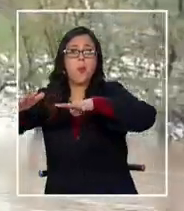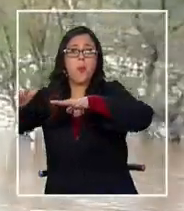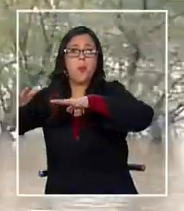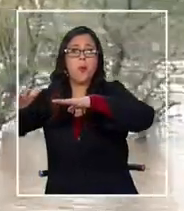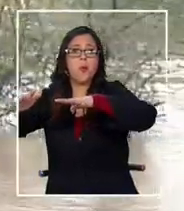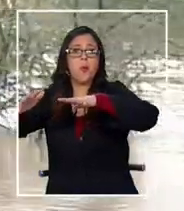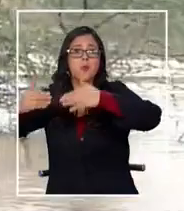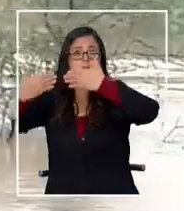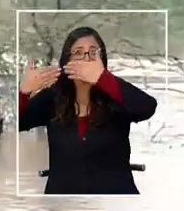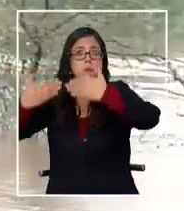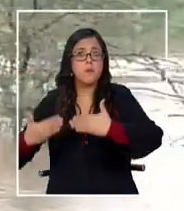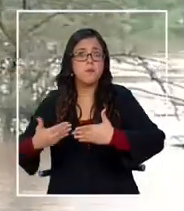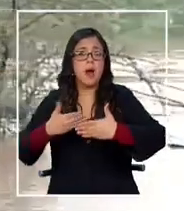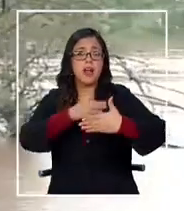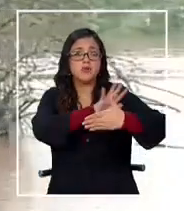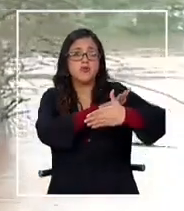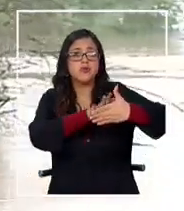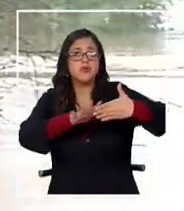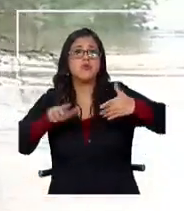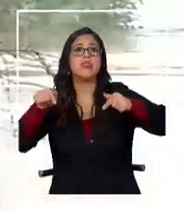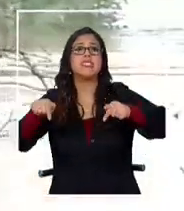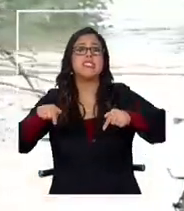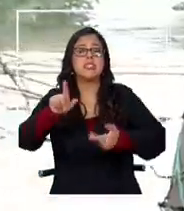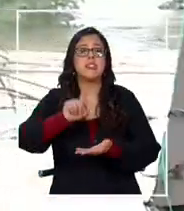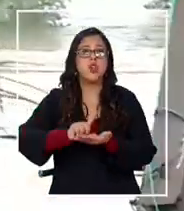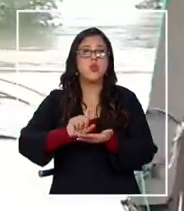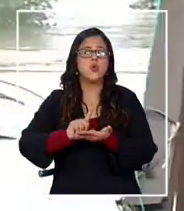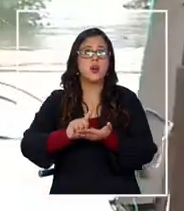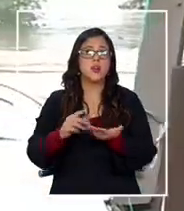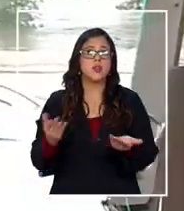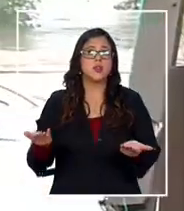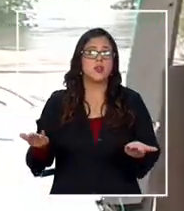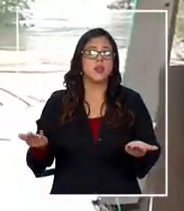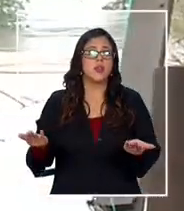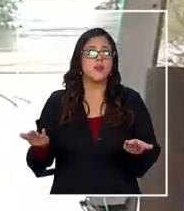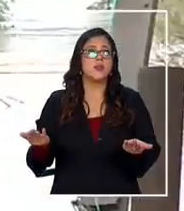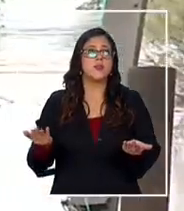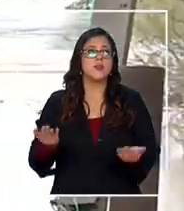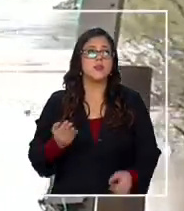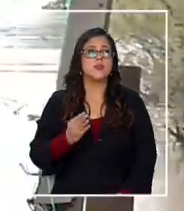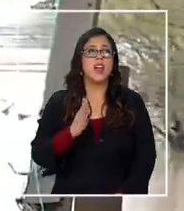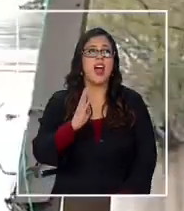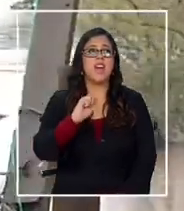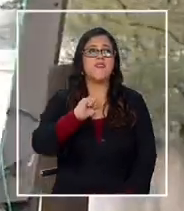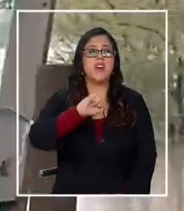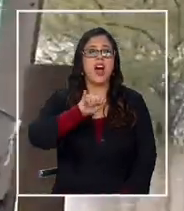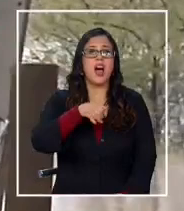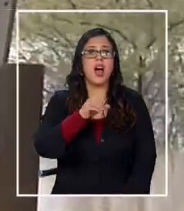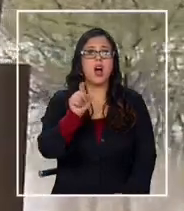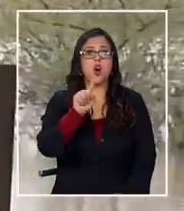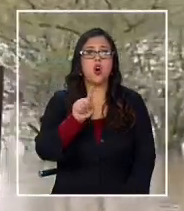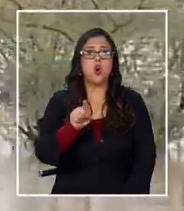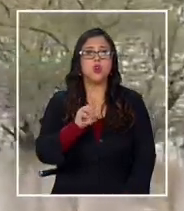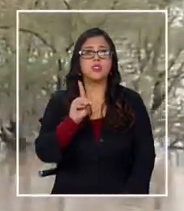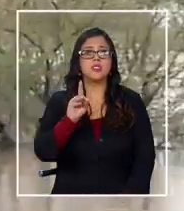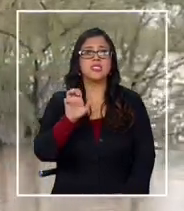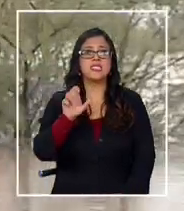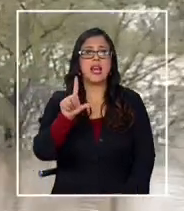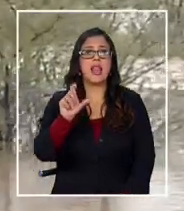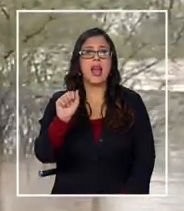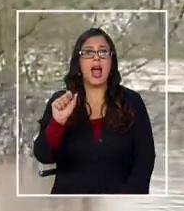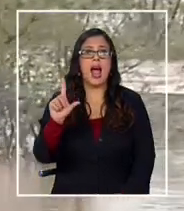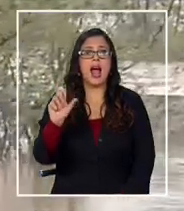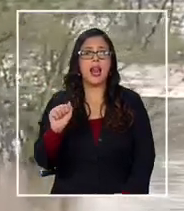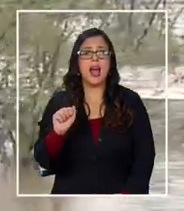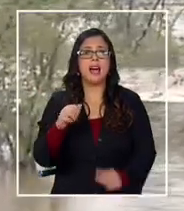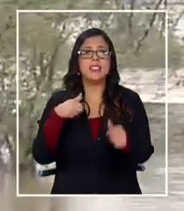ribereño. Este lugar donde nos encontramos en este instante corresponde a Bajos del Ala. Se encuentra muy cerca